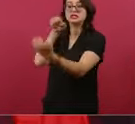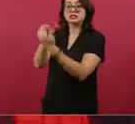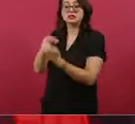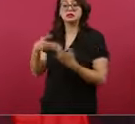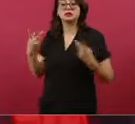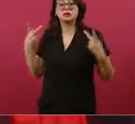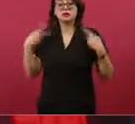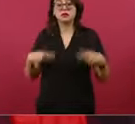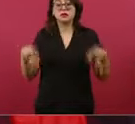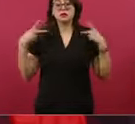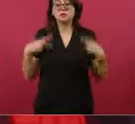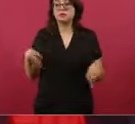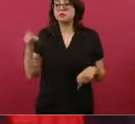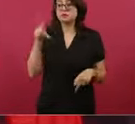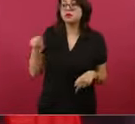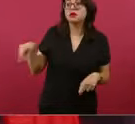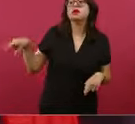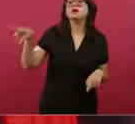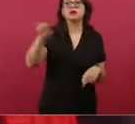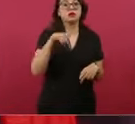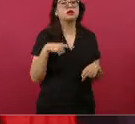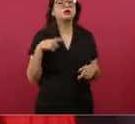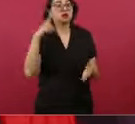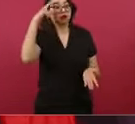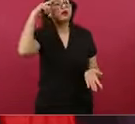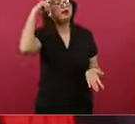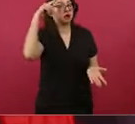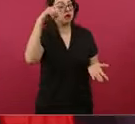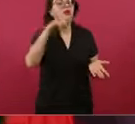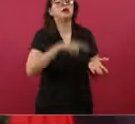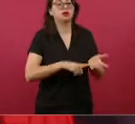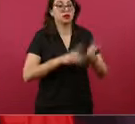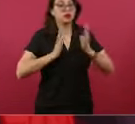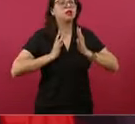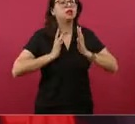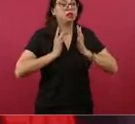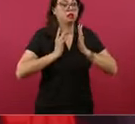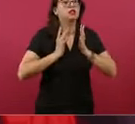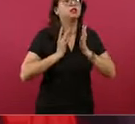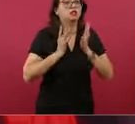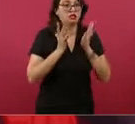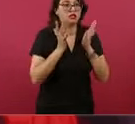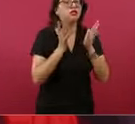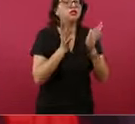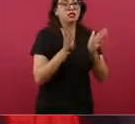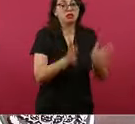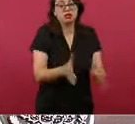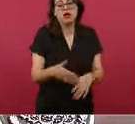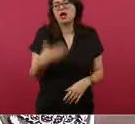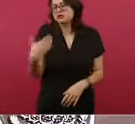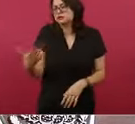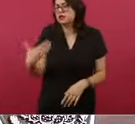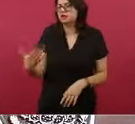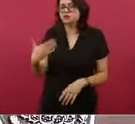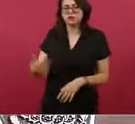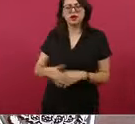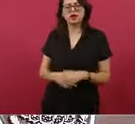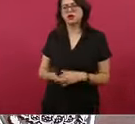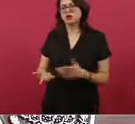no nos ven a nosotros con buenos ojos, pues está en libertad, ¿no? Que siga su camino.